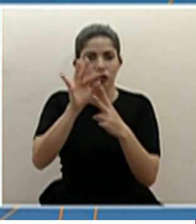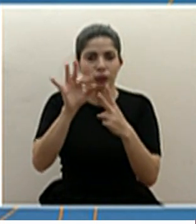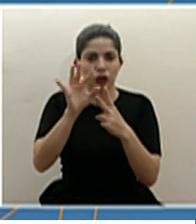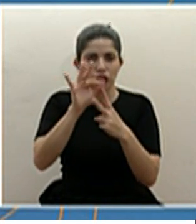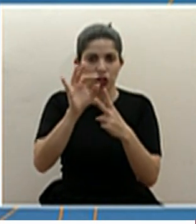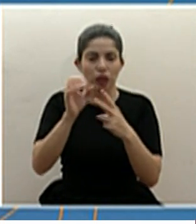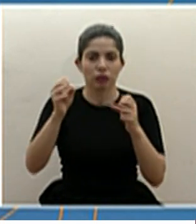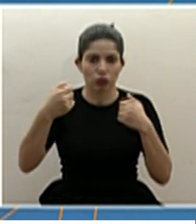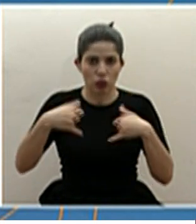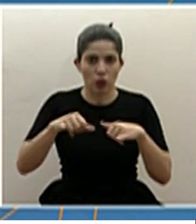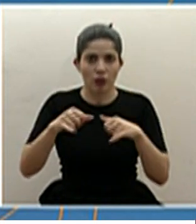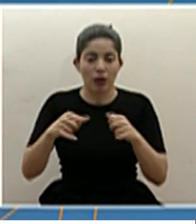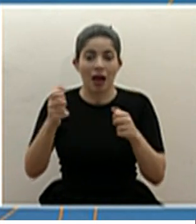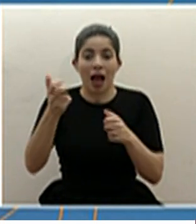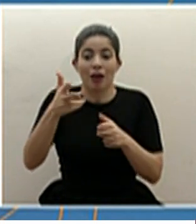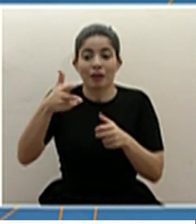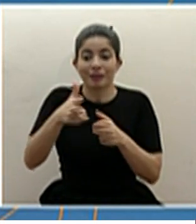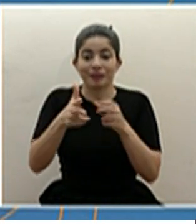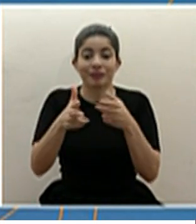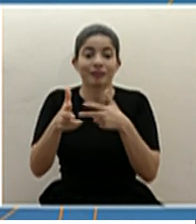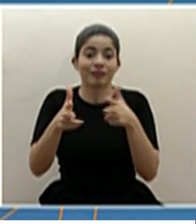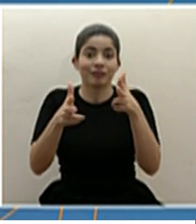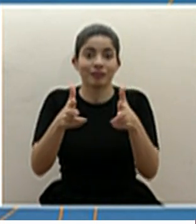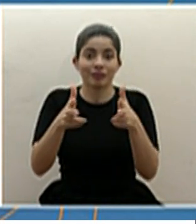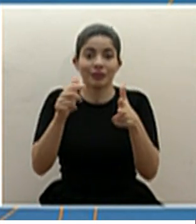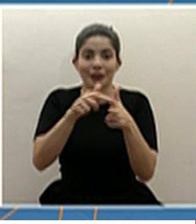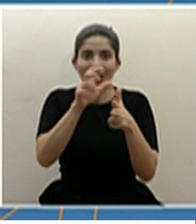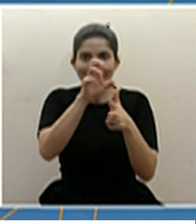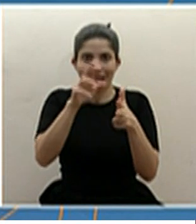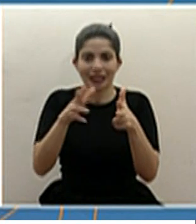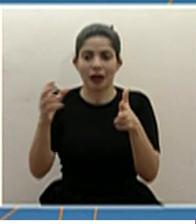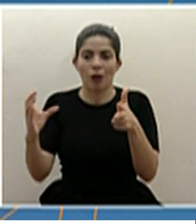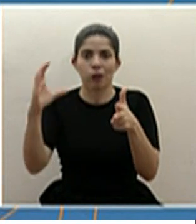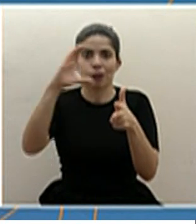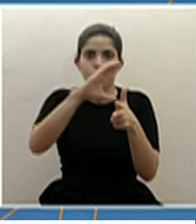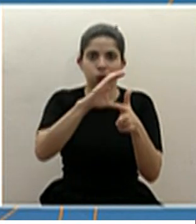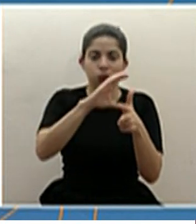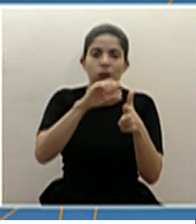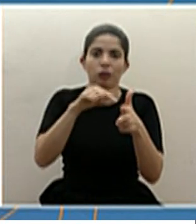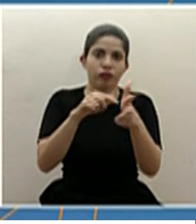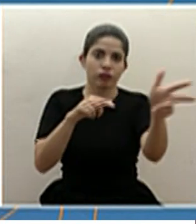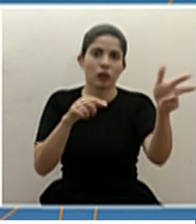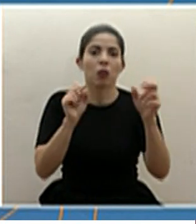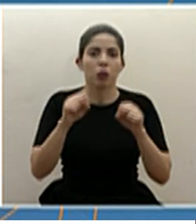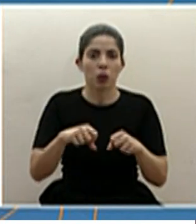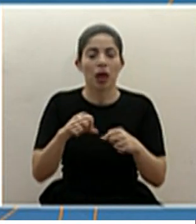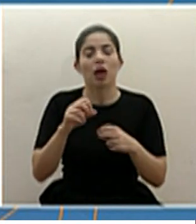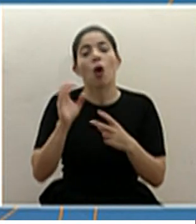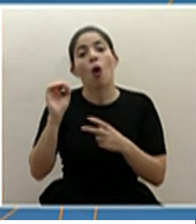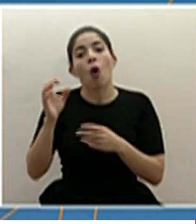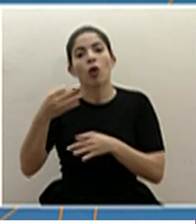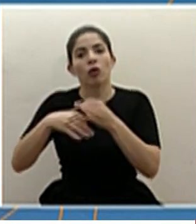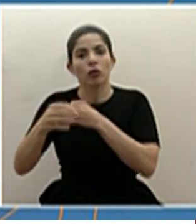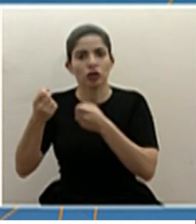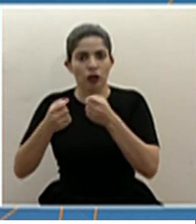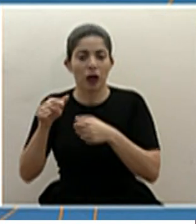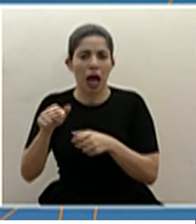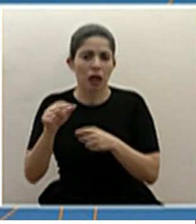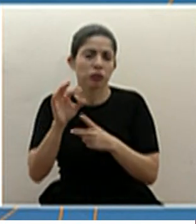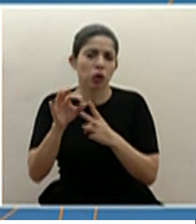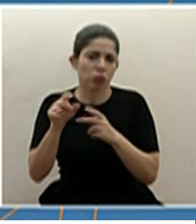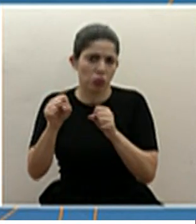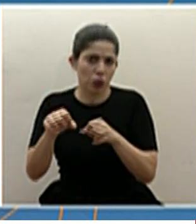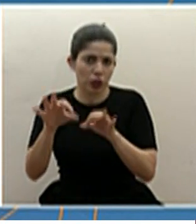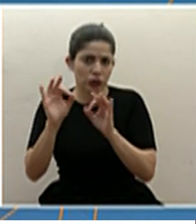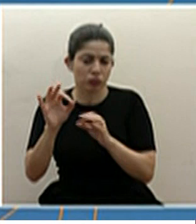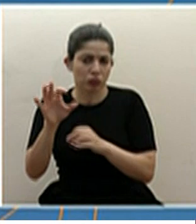siendo pertinentes y válidas en Costa Rica y son opcionales. Y por último, vemos que para tránsitos